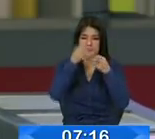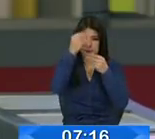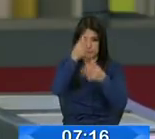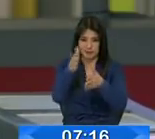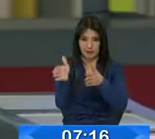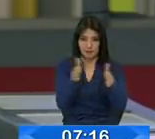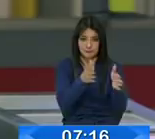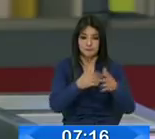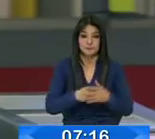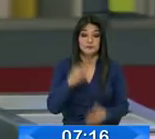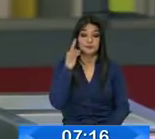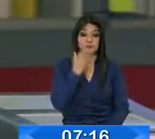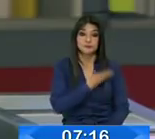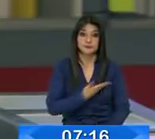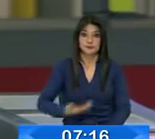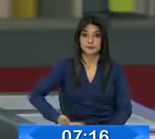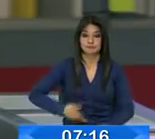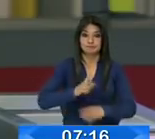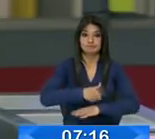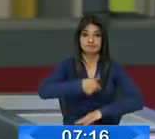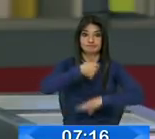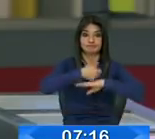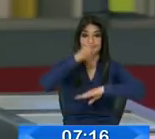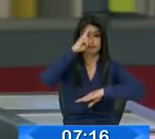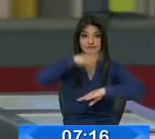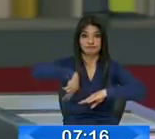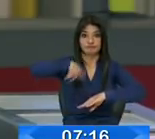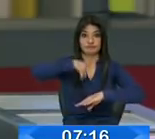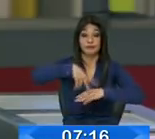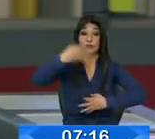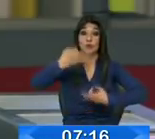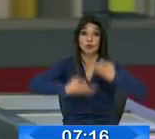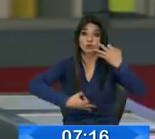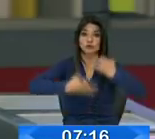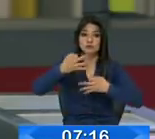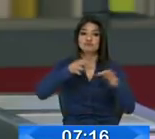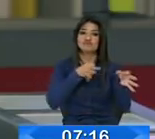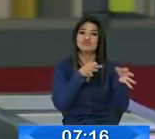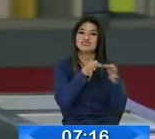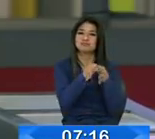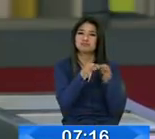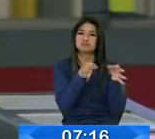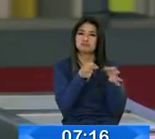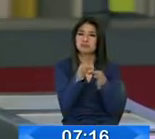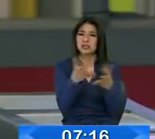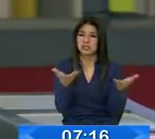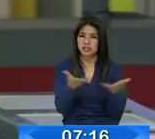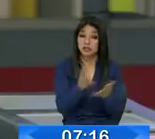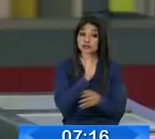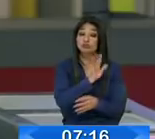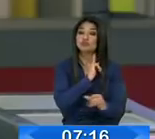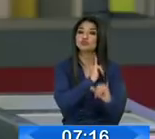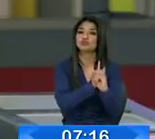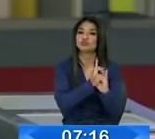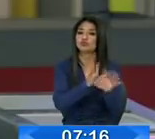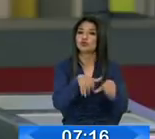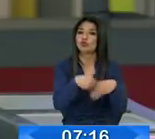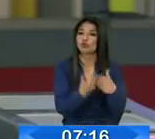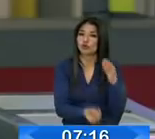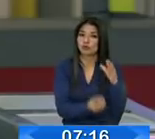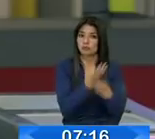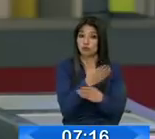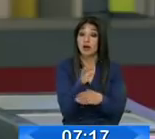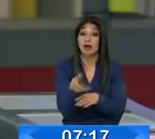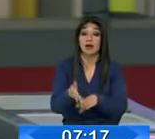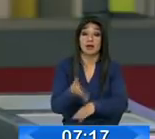que la presidenta de la Corte Nacional de Justicia, Paulina Aguirre, explicó la conformación de la institución luego de la evaluación